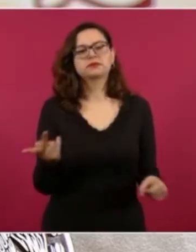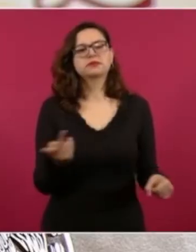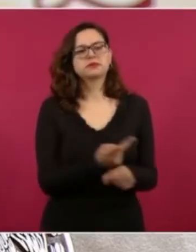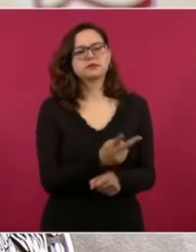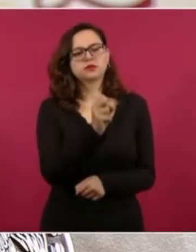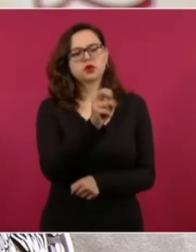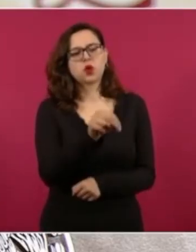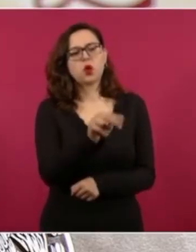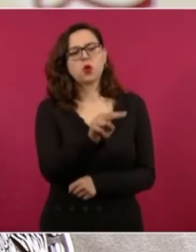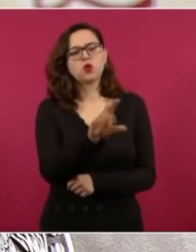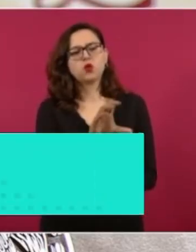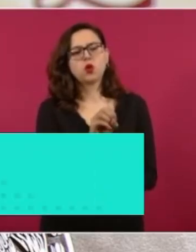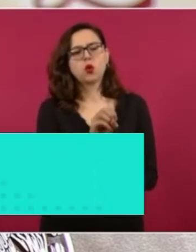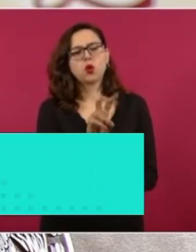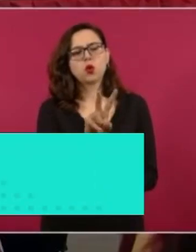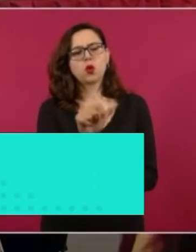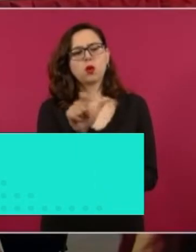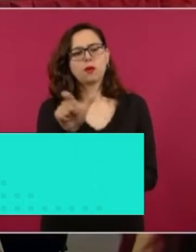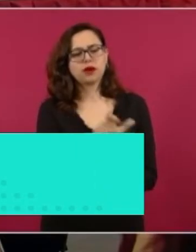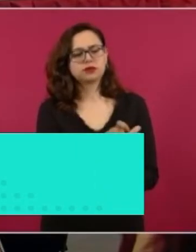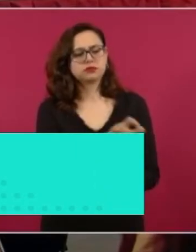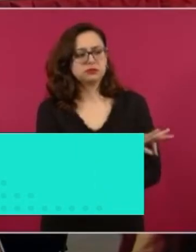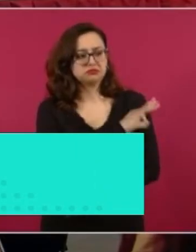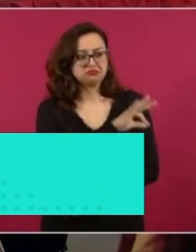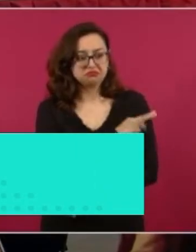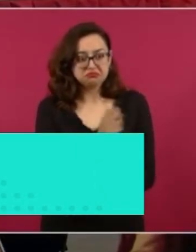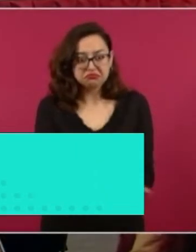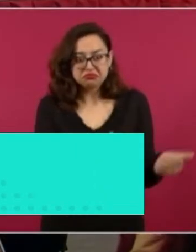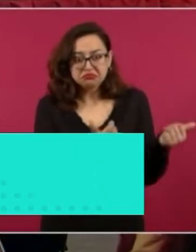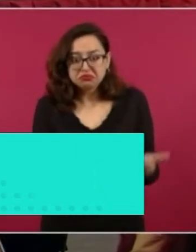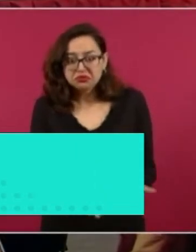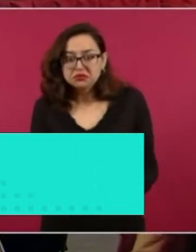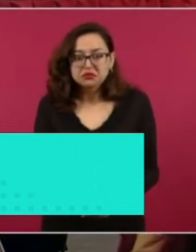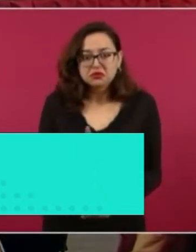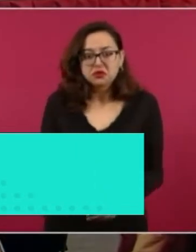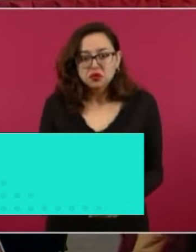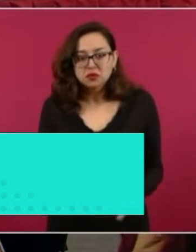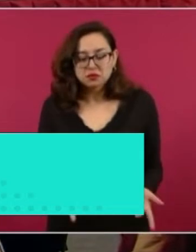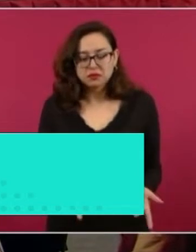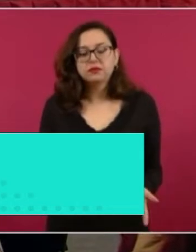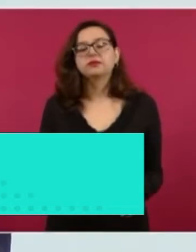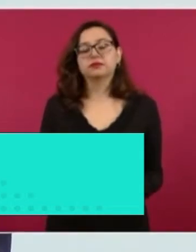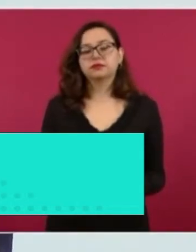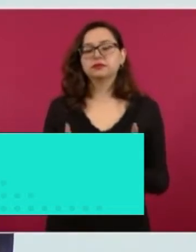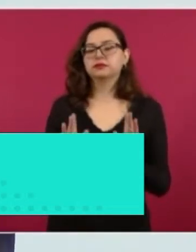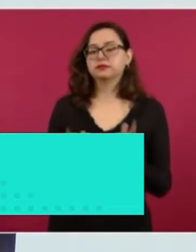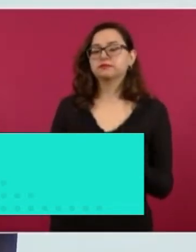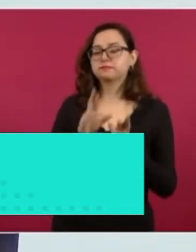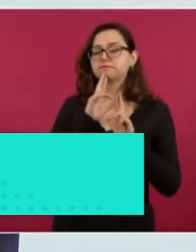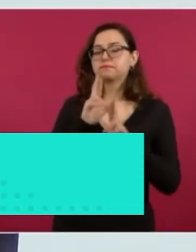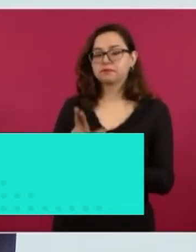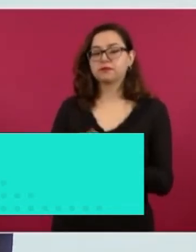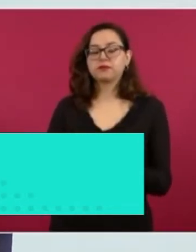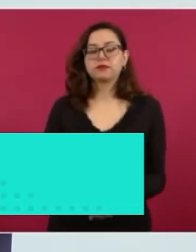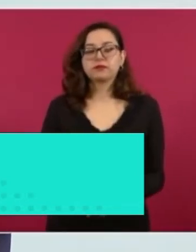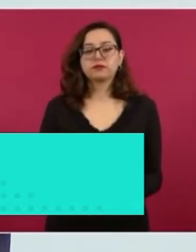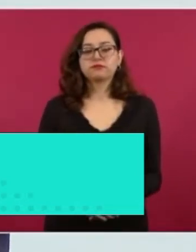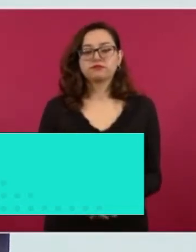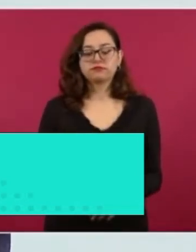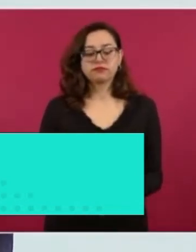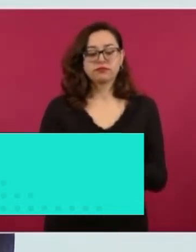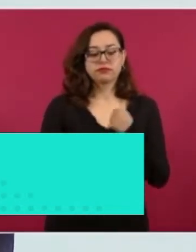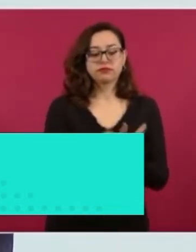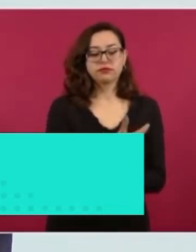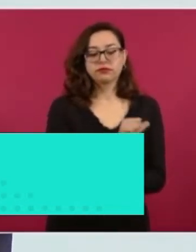ya tenemos un calendario específico de entrega el primer envío va a ser del 12 al